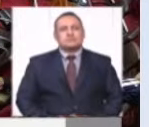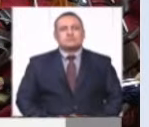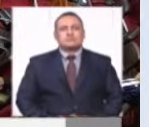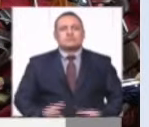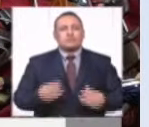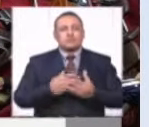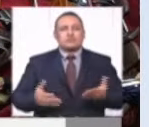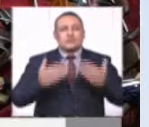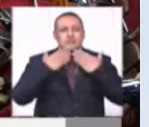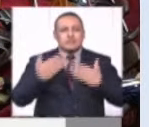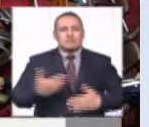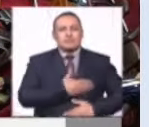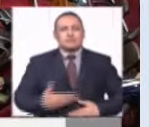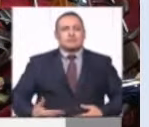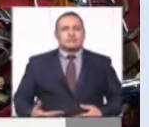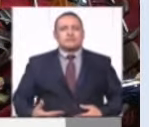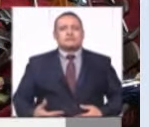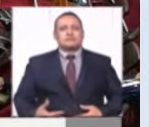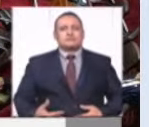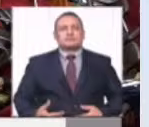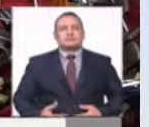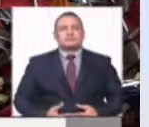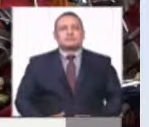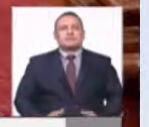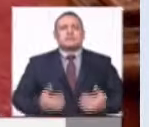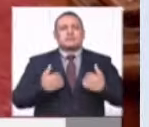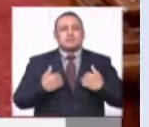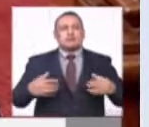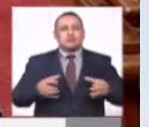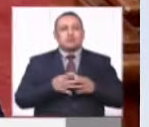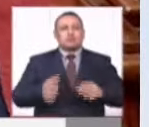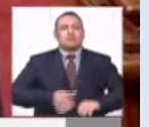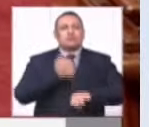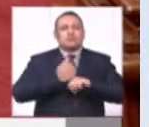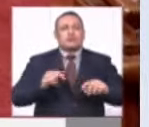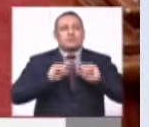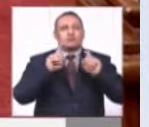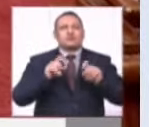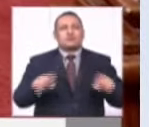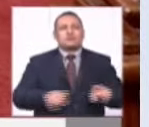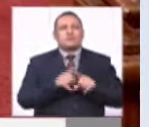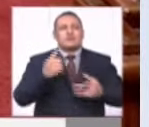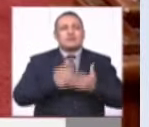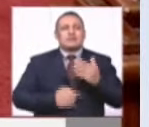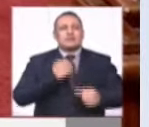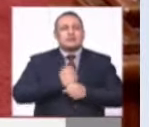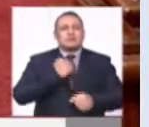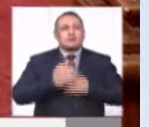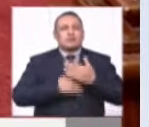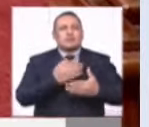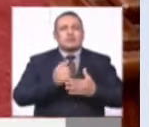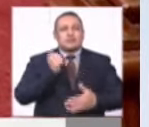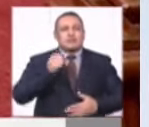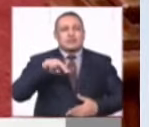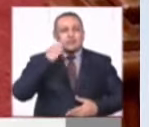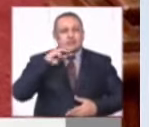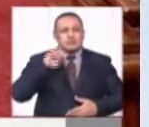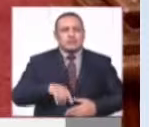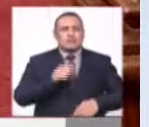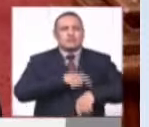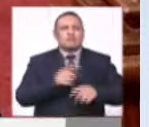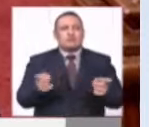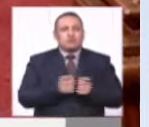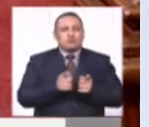Muy agradecido, señor presidente. A la PCM se le preguntó, presidente, ¿qué acciones implementará el ANIM en el corto y mediano